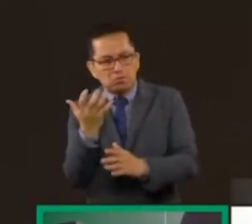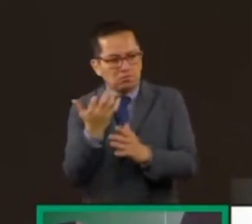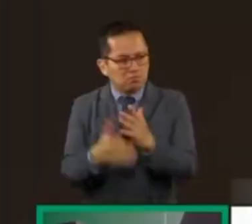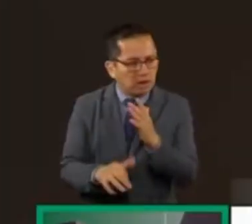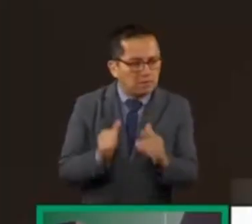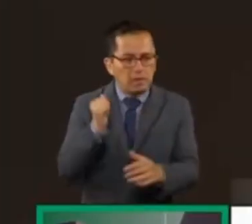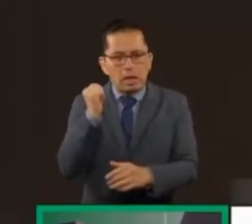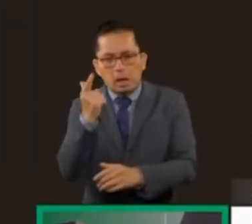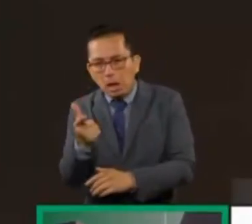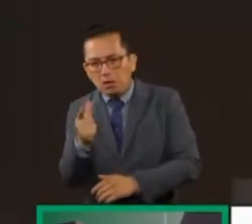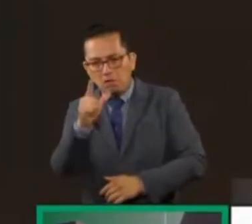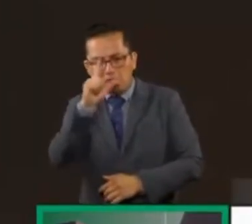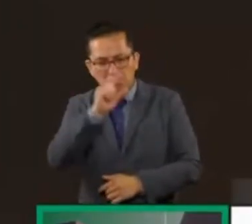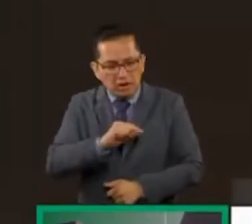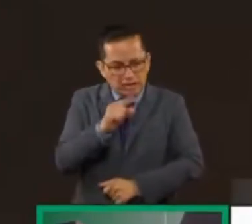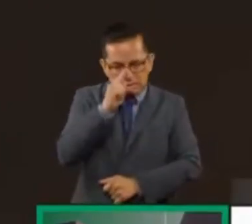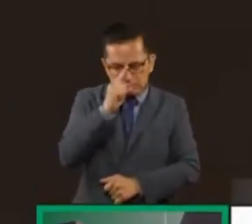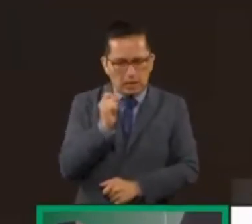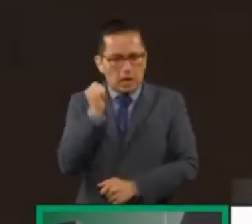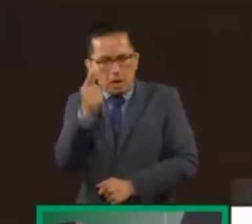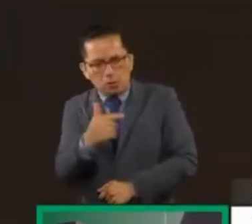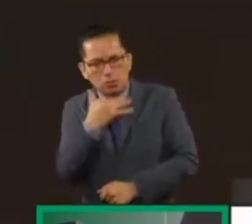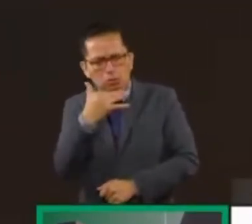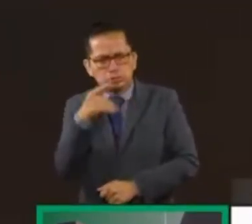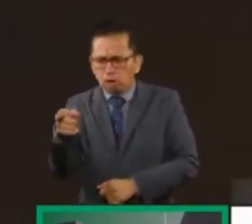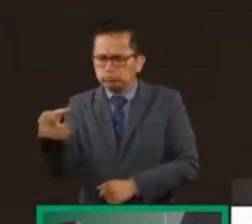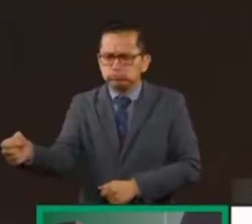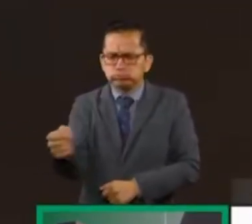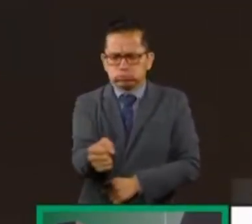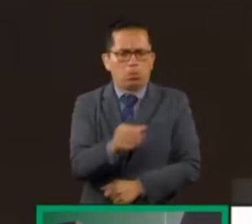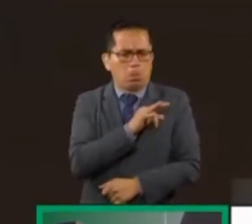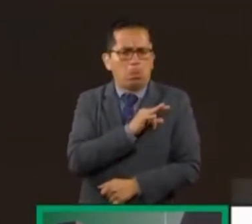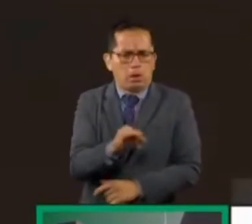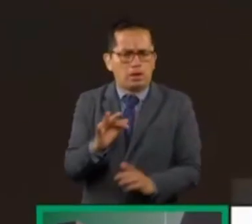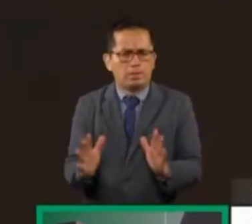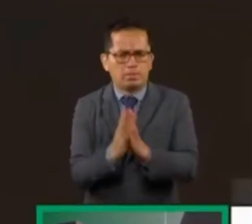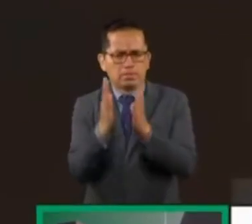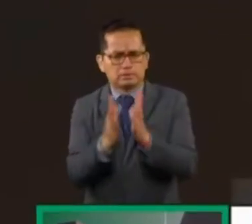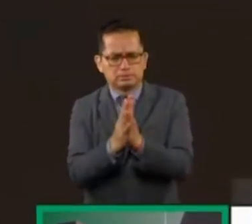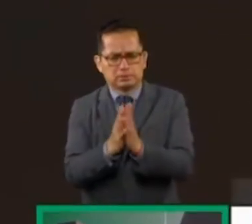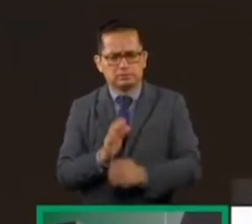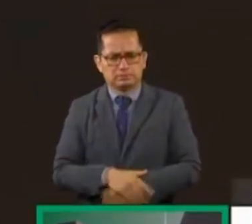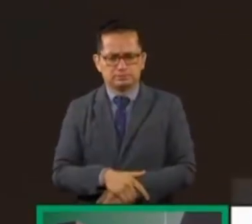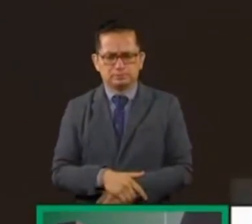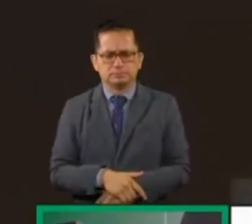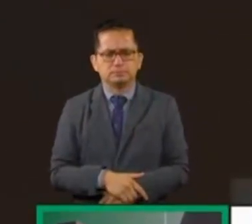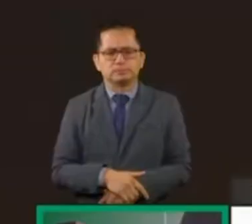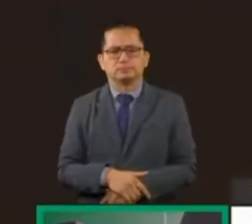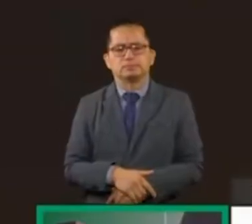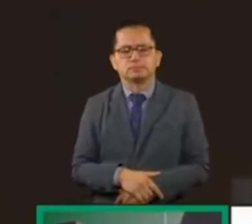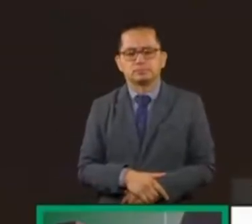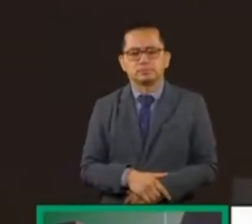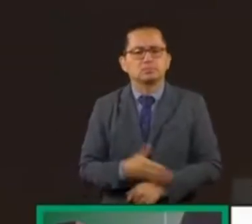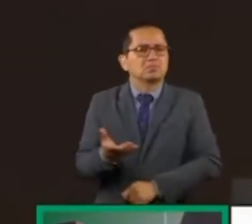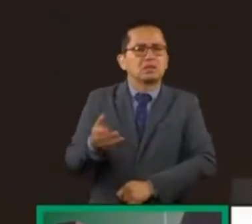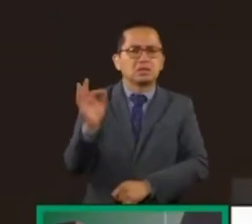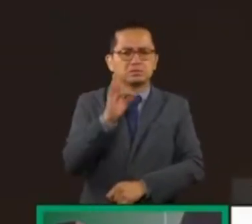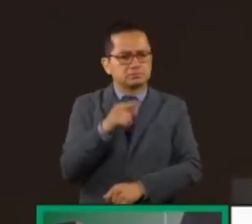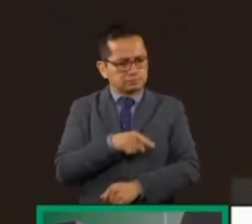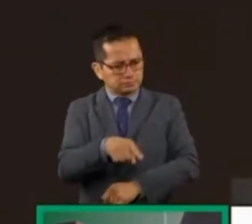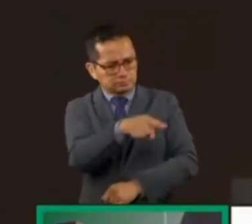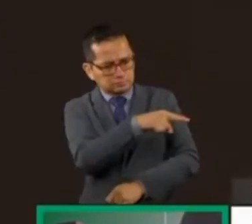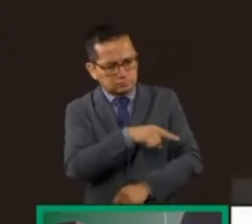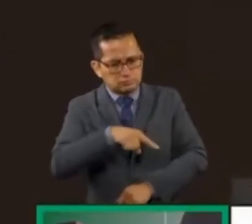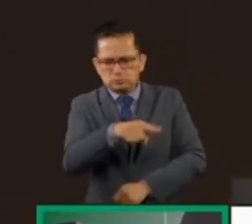alguna debilidad o por alguna corrupción se pudiera entrar. Es decir, si una patrulla o un batallón